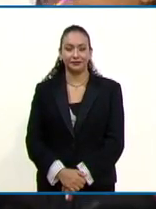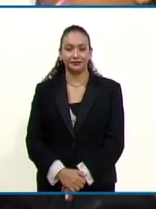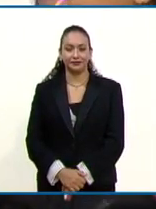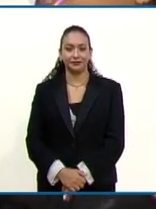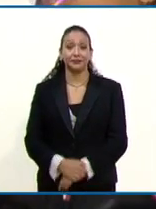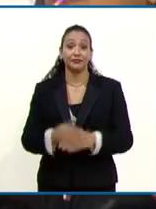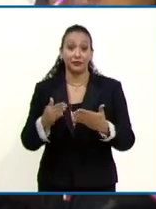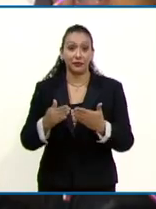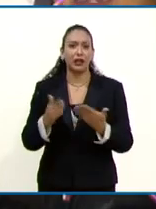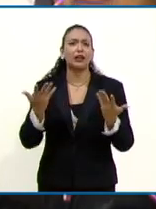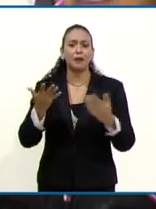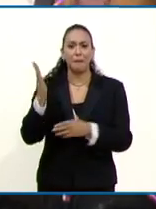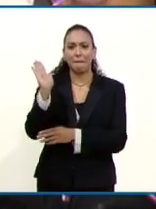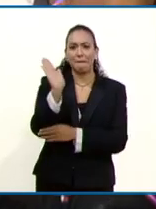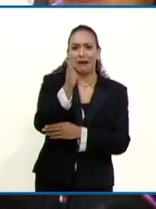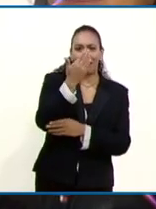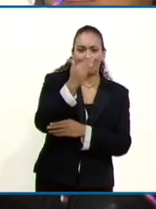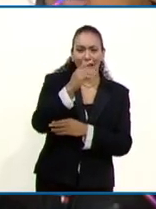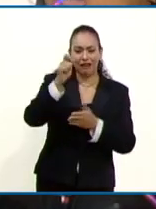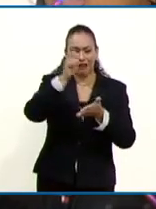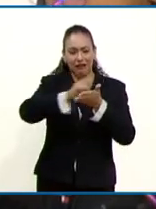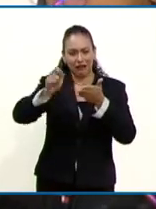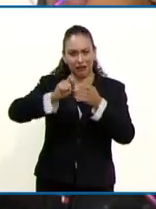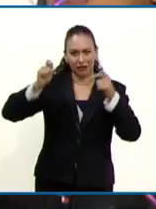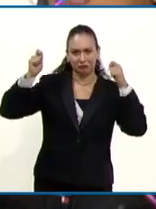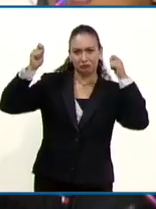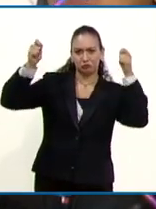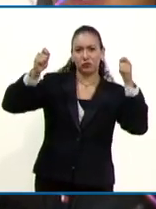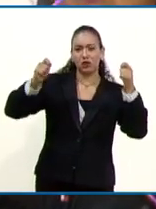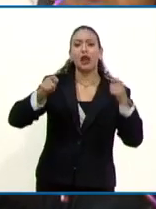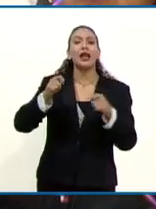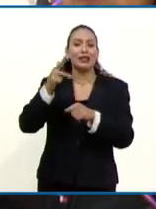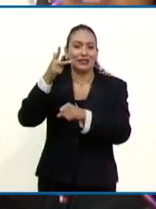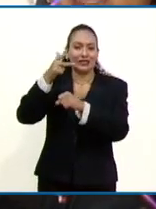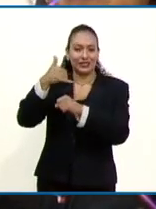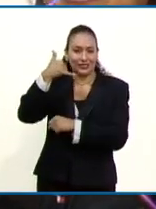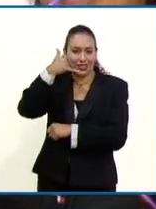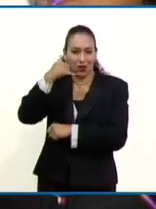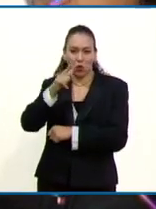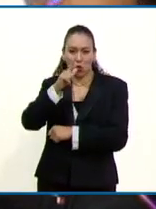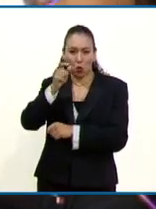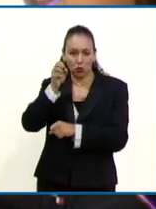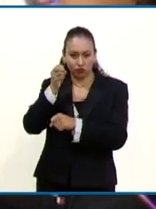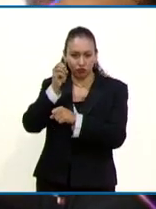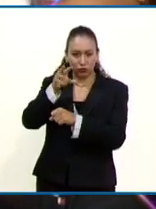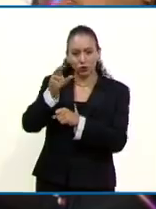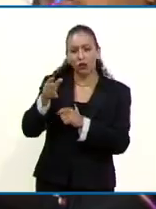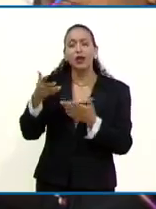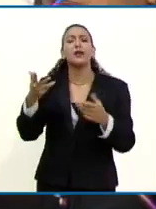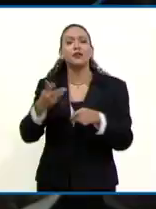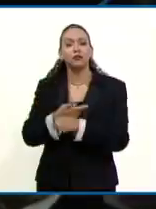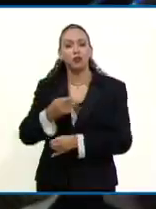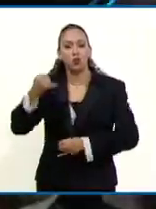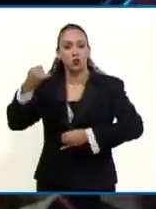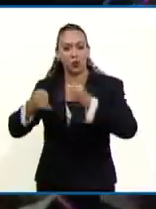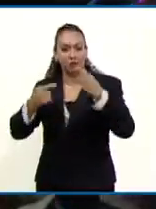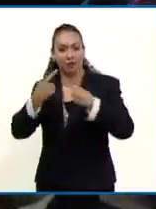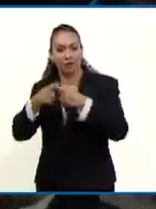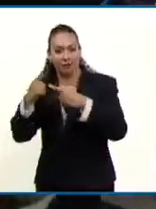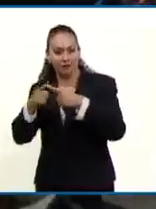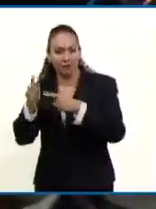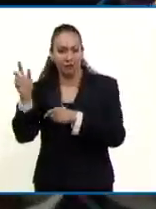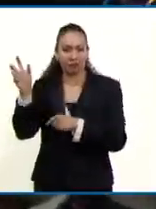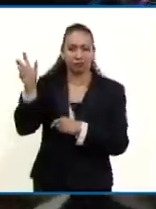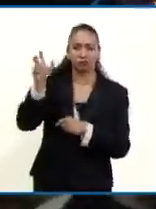Con banderas, pancartas y celulares con luces prendidas, los trabajadores, juezas, jueces, magistrados y magistradas anunciaron